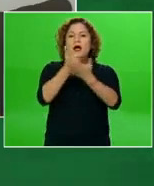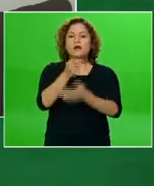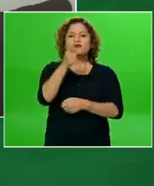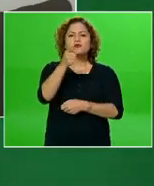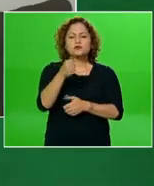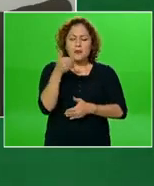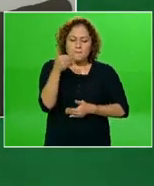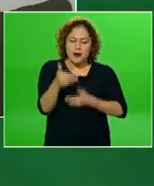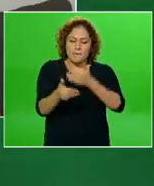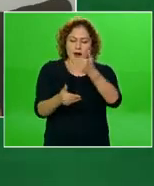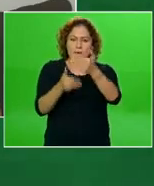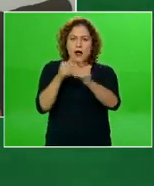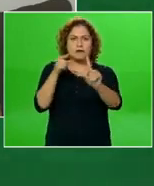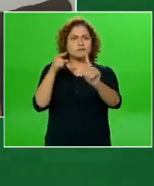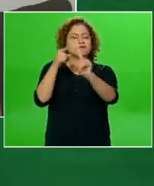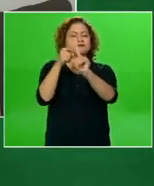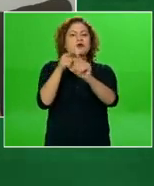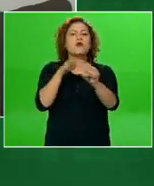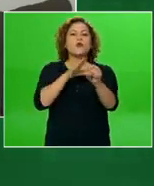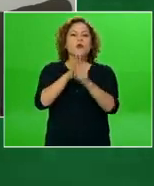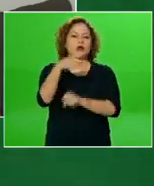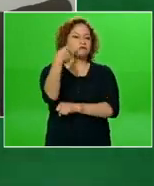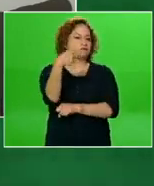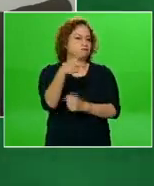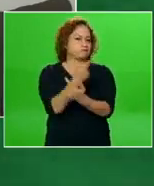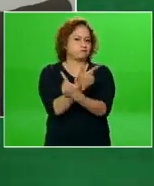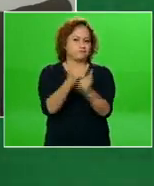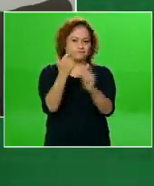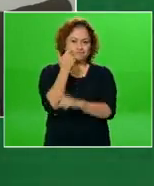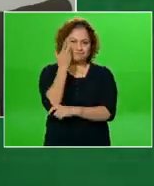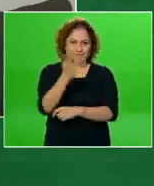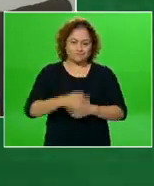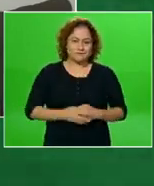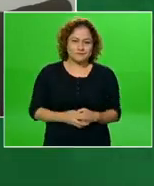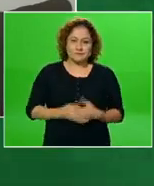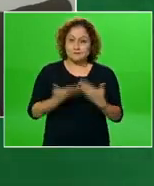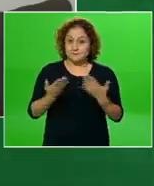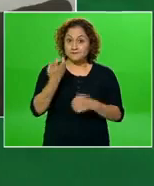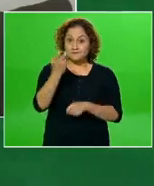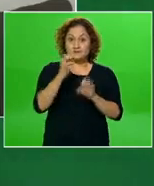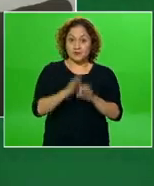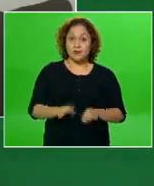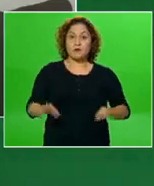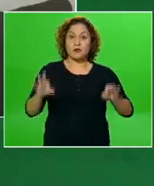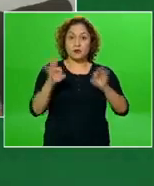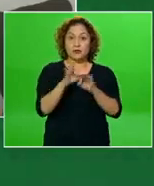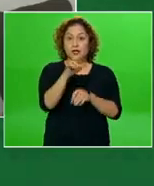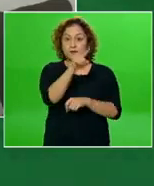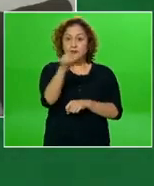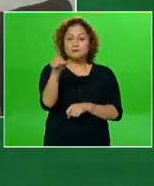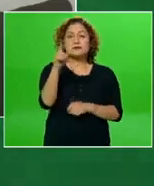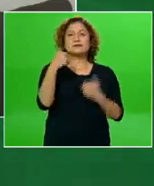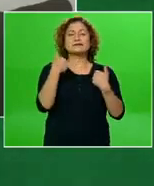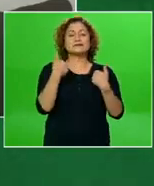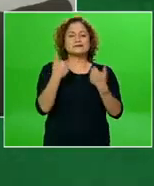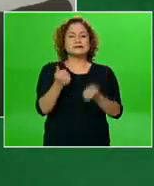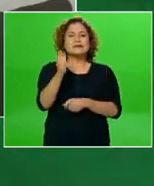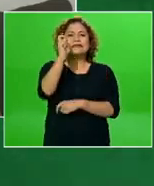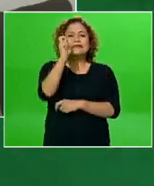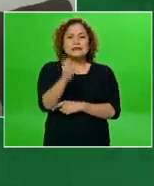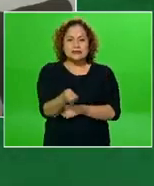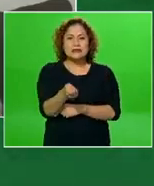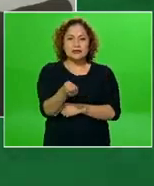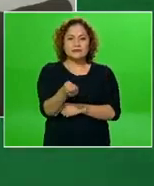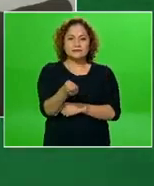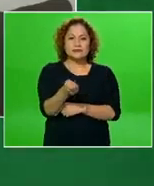metas específicas entonces es sumamente importante que entendamos que tenemos una gran cantidad